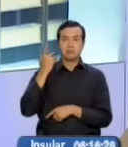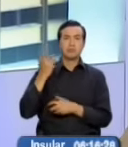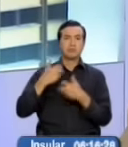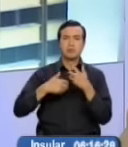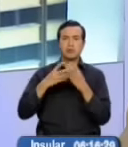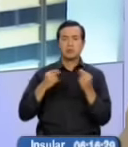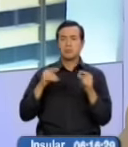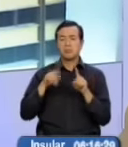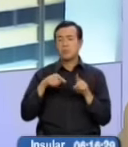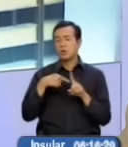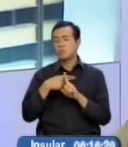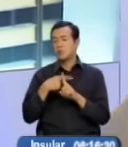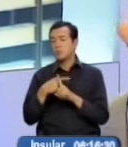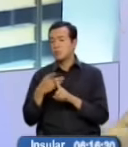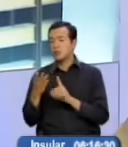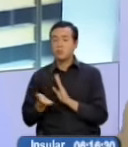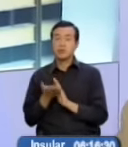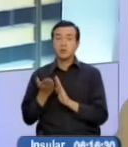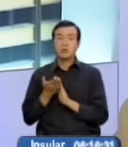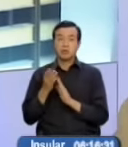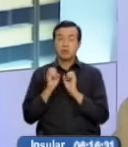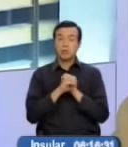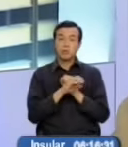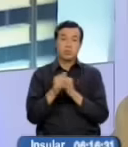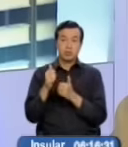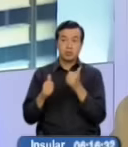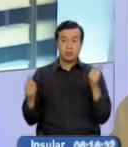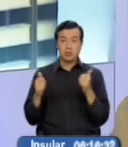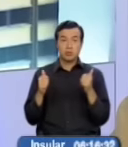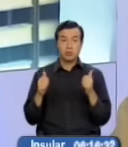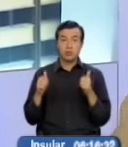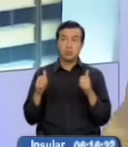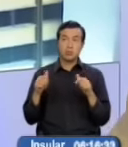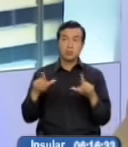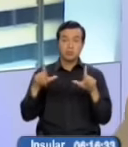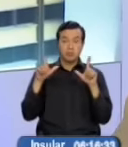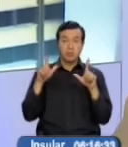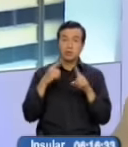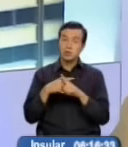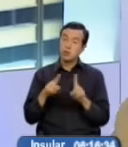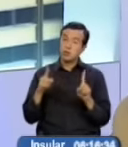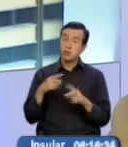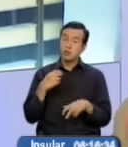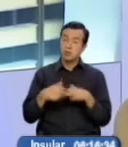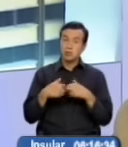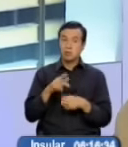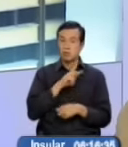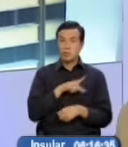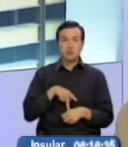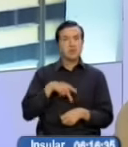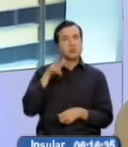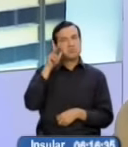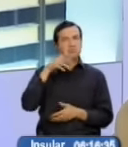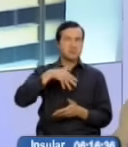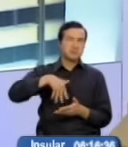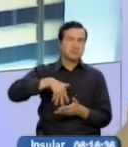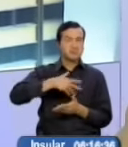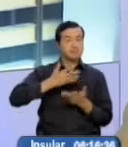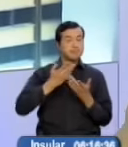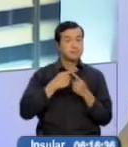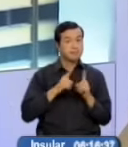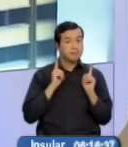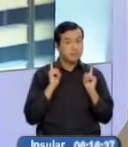de aquí a unos meses y que eventualmente la campaña electoral no va a tener tanta incidencia, sino lo contrario. Personalmente dudo mucho. Pero